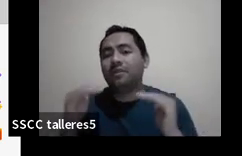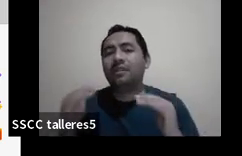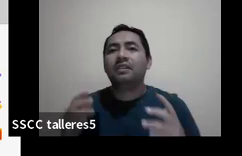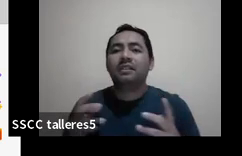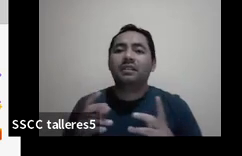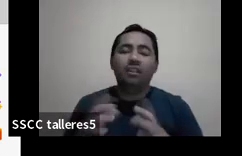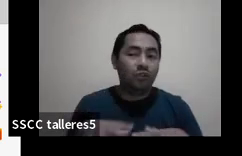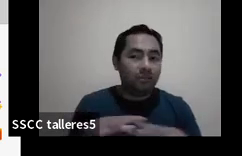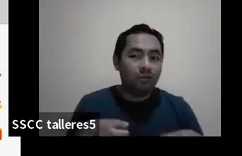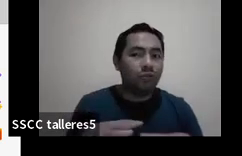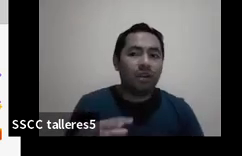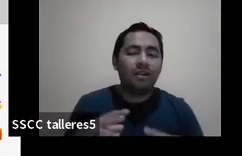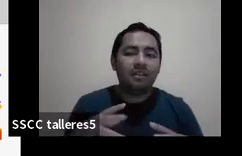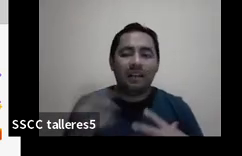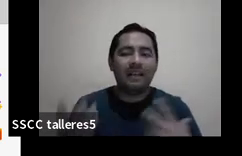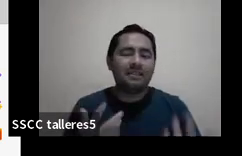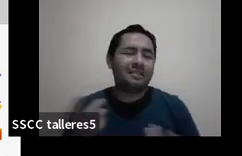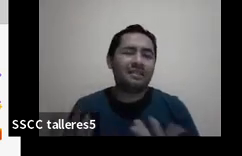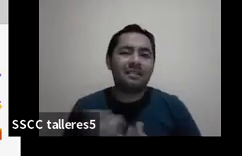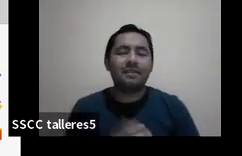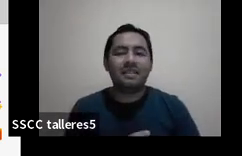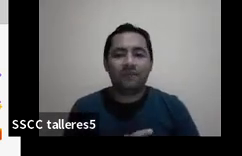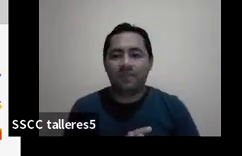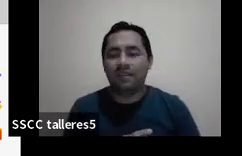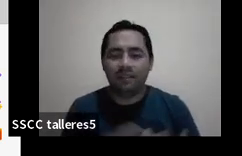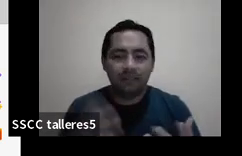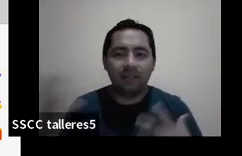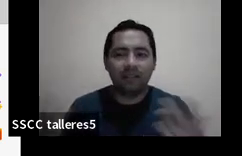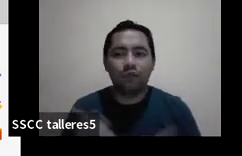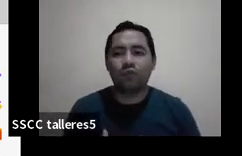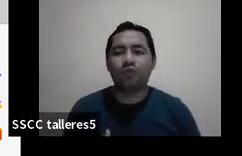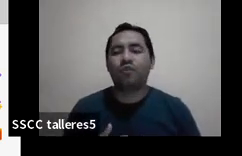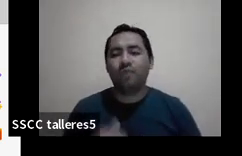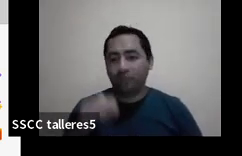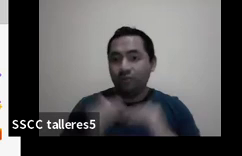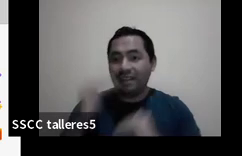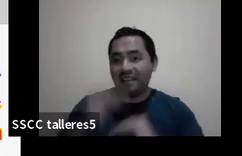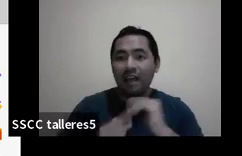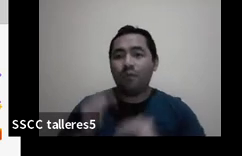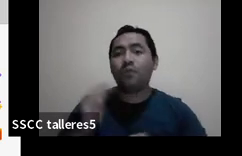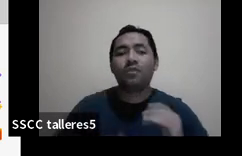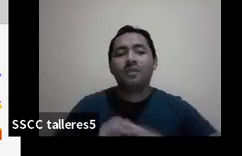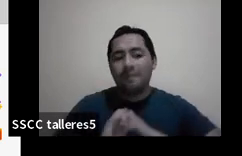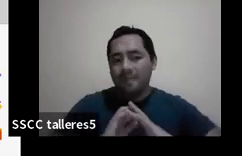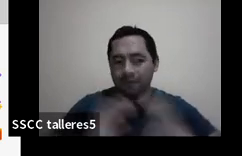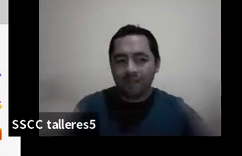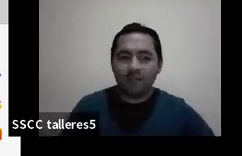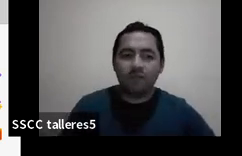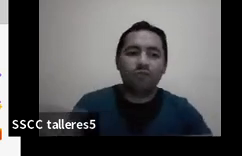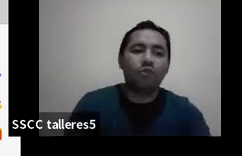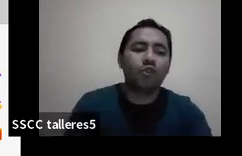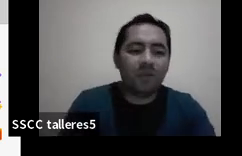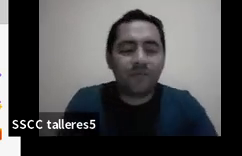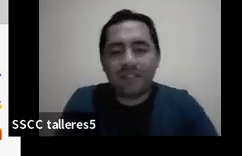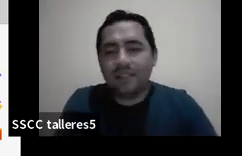vocabulario y no la estructura, ya, ahí sí se va a hacer difícil entenderte con otros sordos. Pero si tú manejas ambos, va a